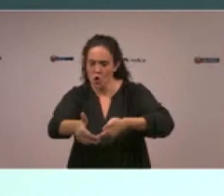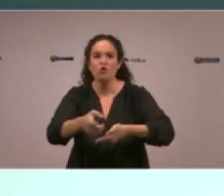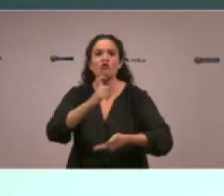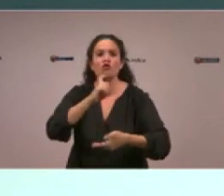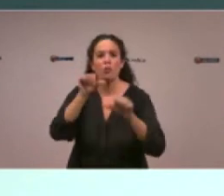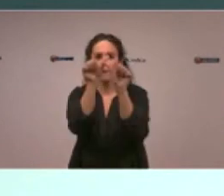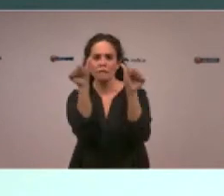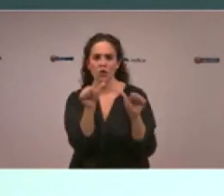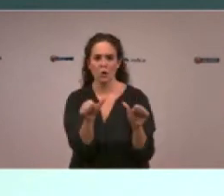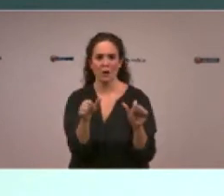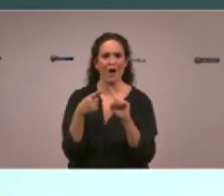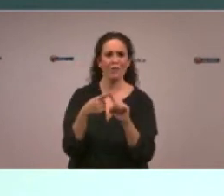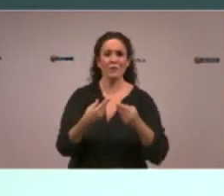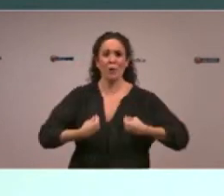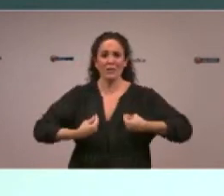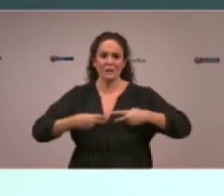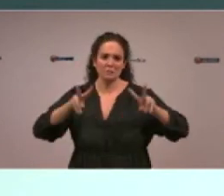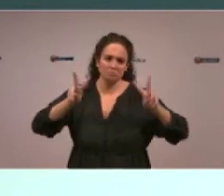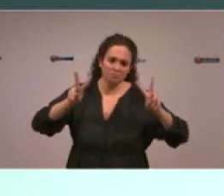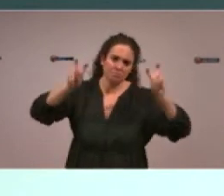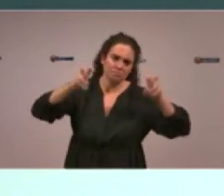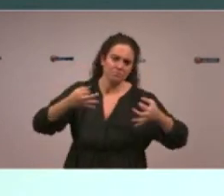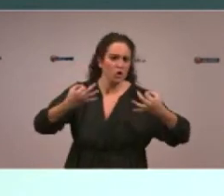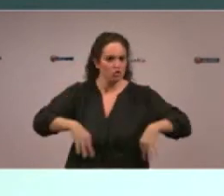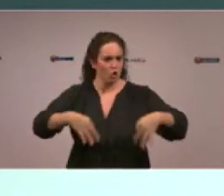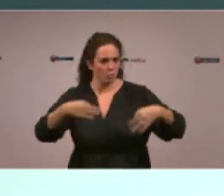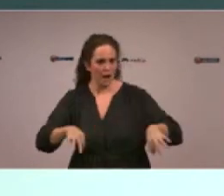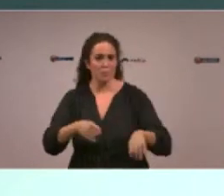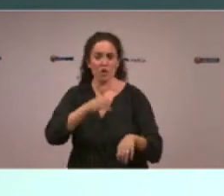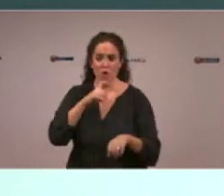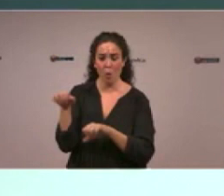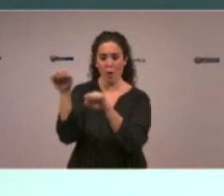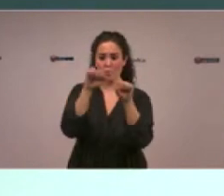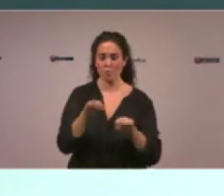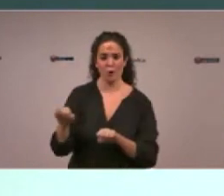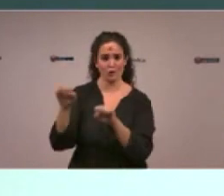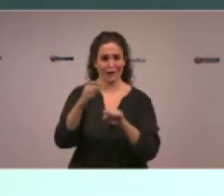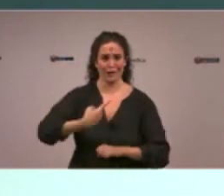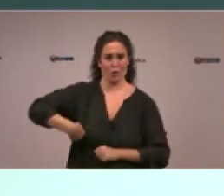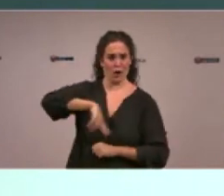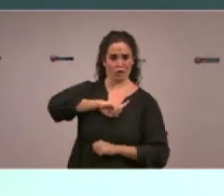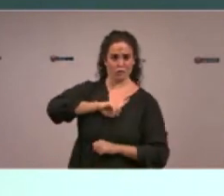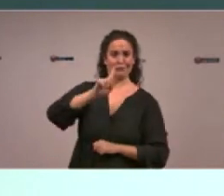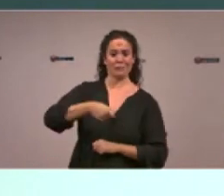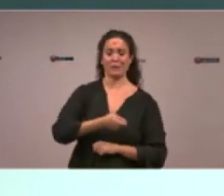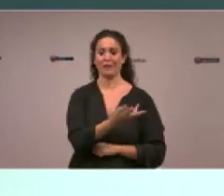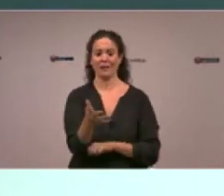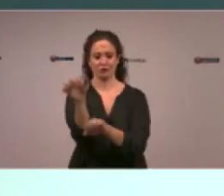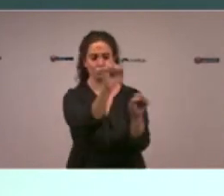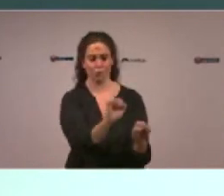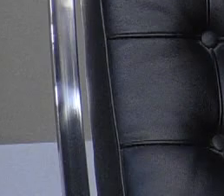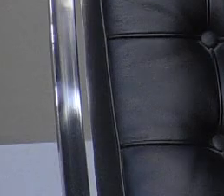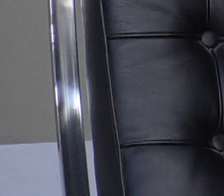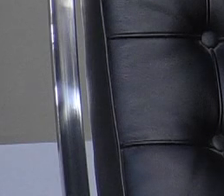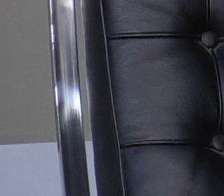y con la normalidad que sea posible, protegiéndonos y cuidándonos a nosotros mismos y a nuestros semejantes.